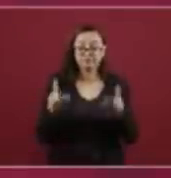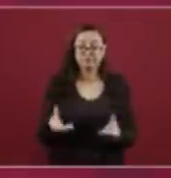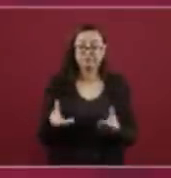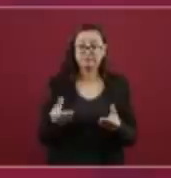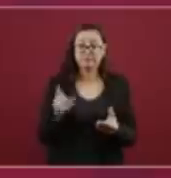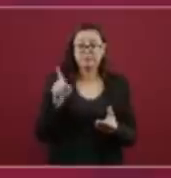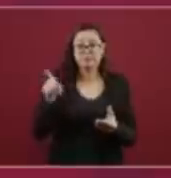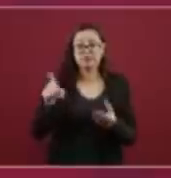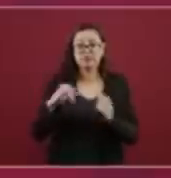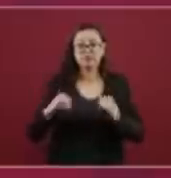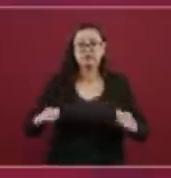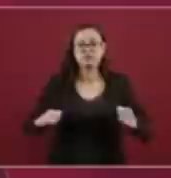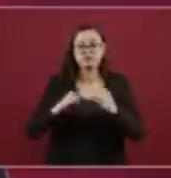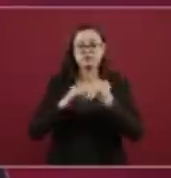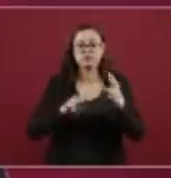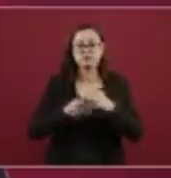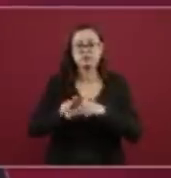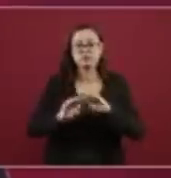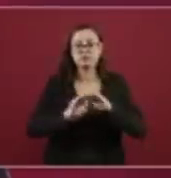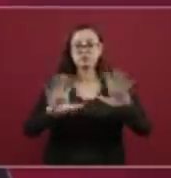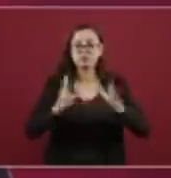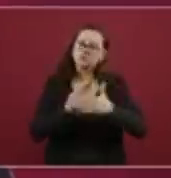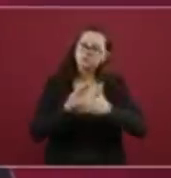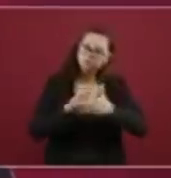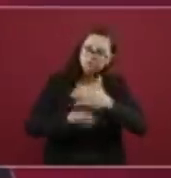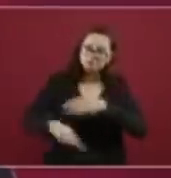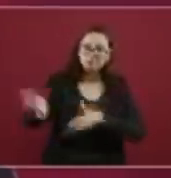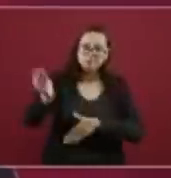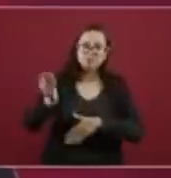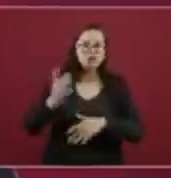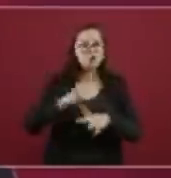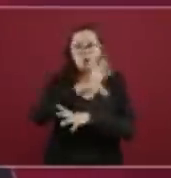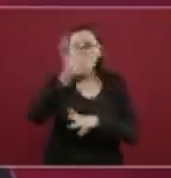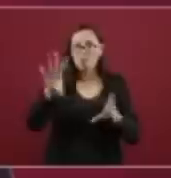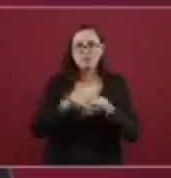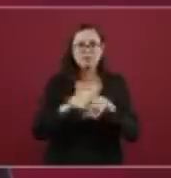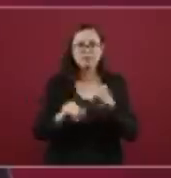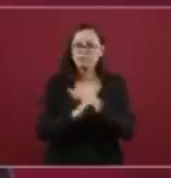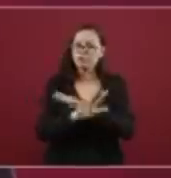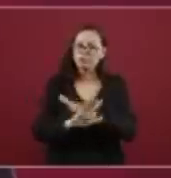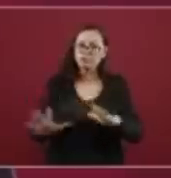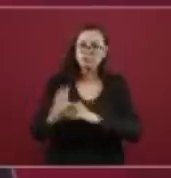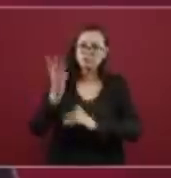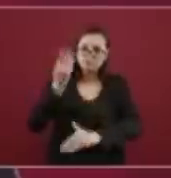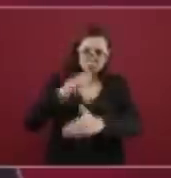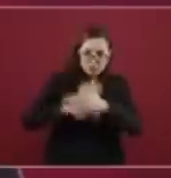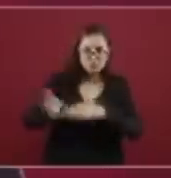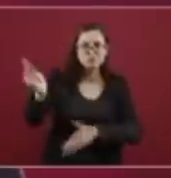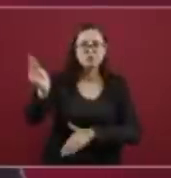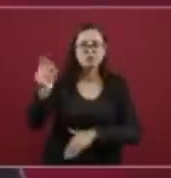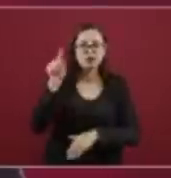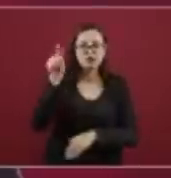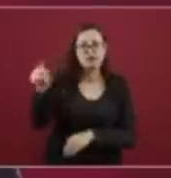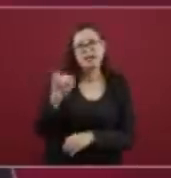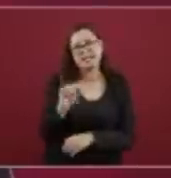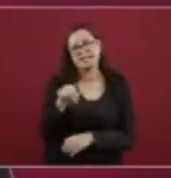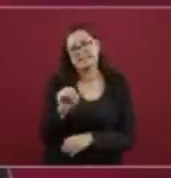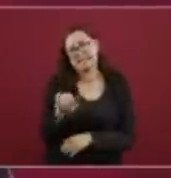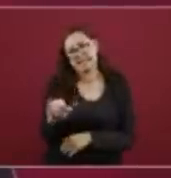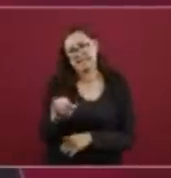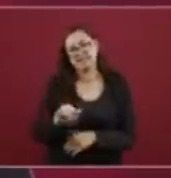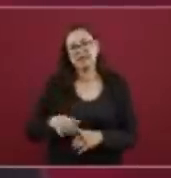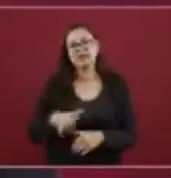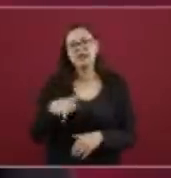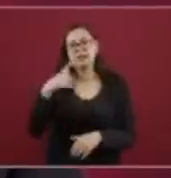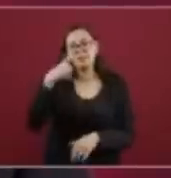al Instituto de Transparencia, toda la información, para que de acuerdo